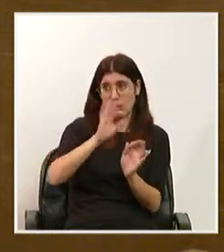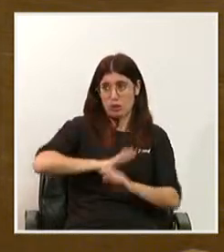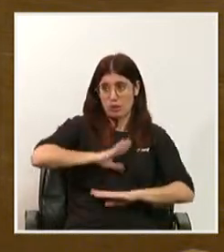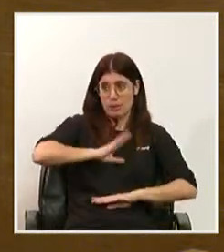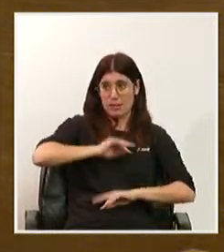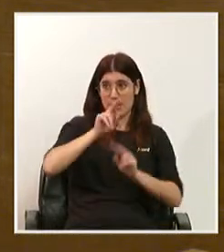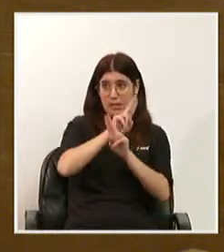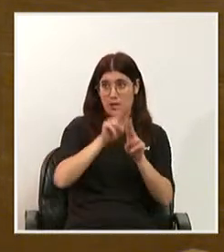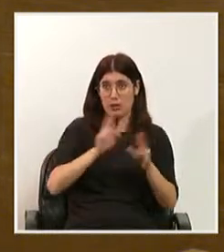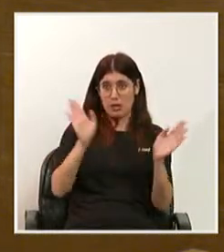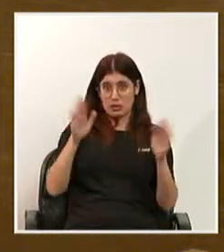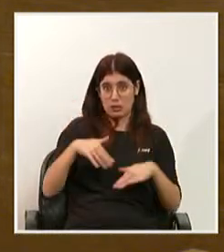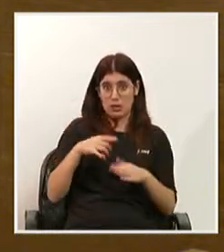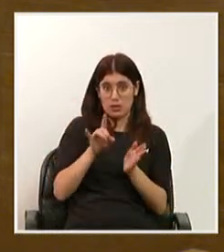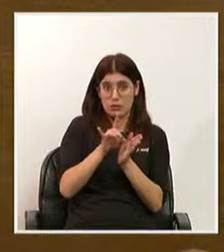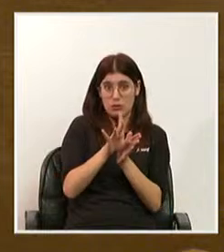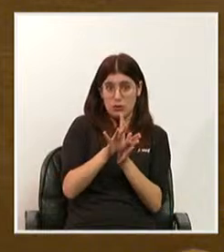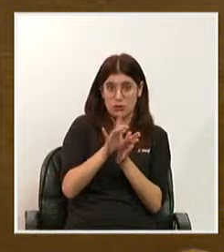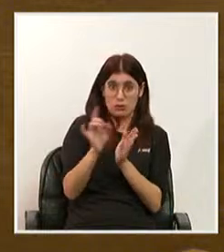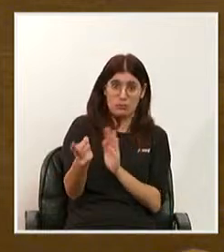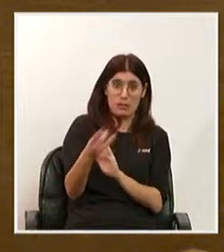internacionales los